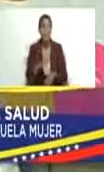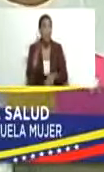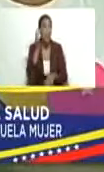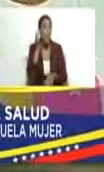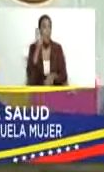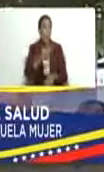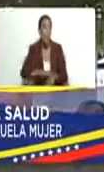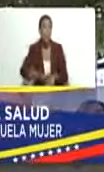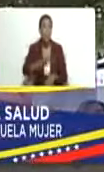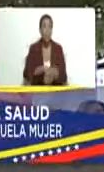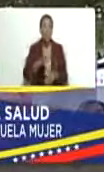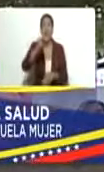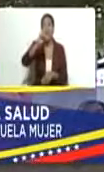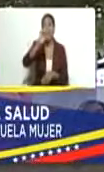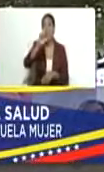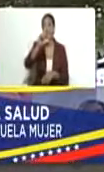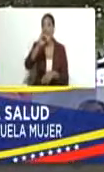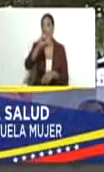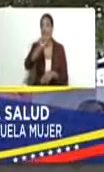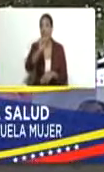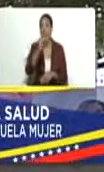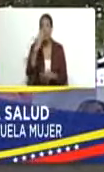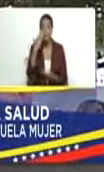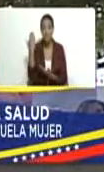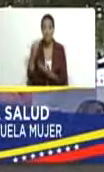mujer Delis Álvarez,